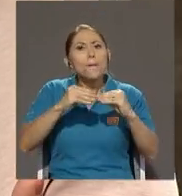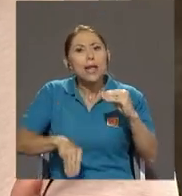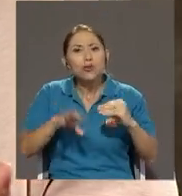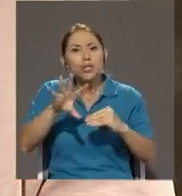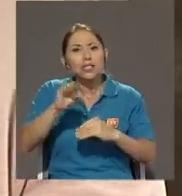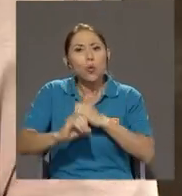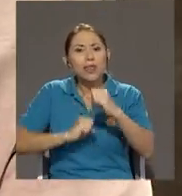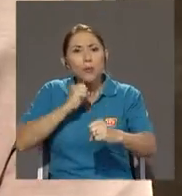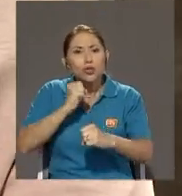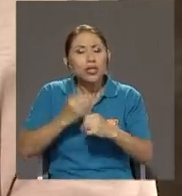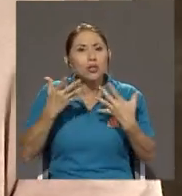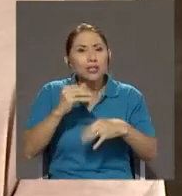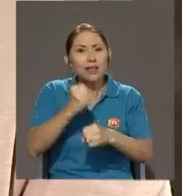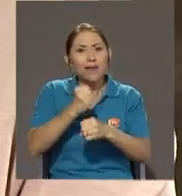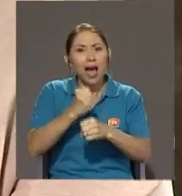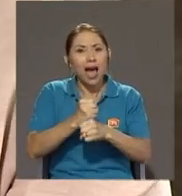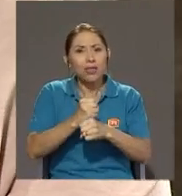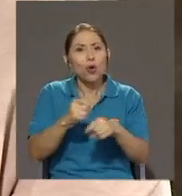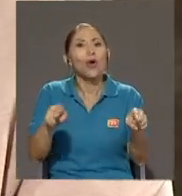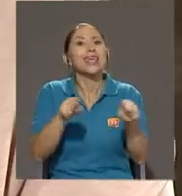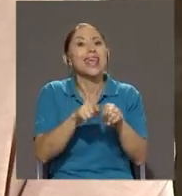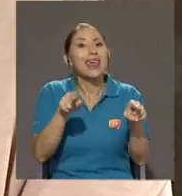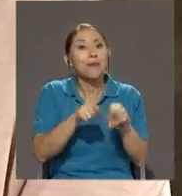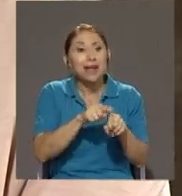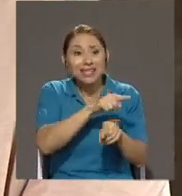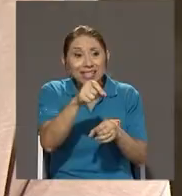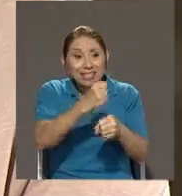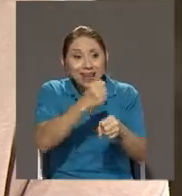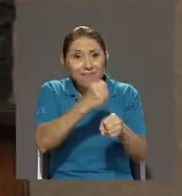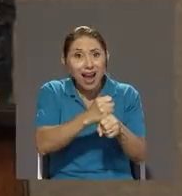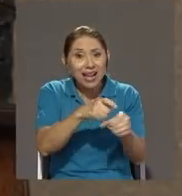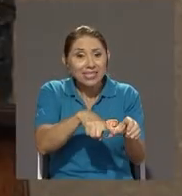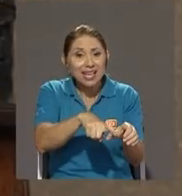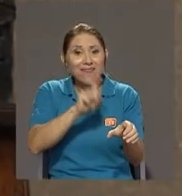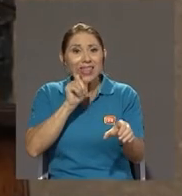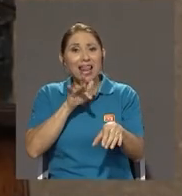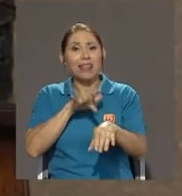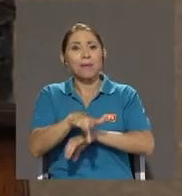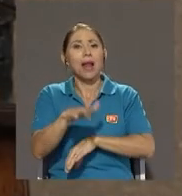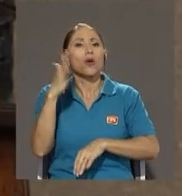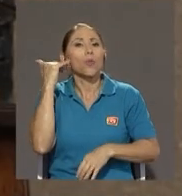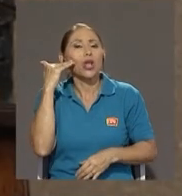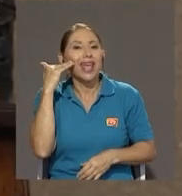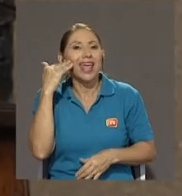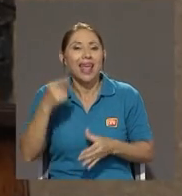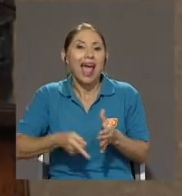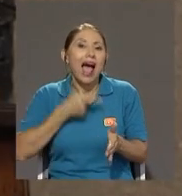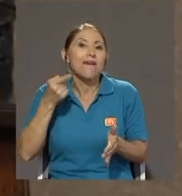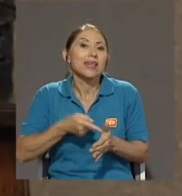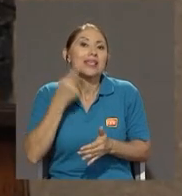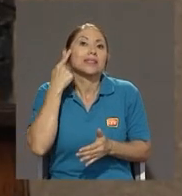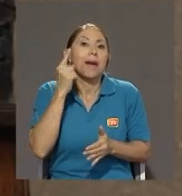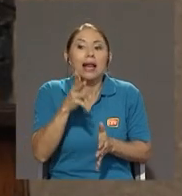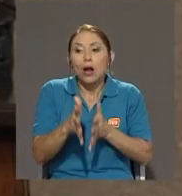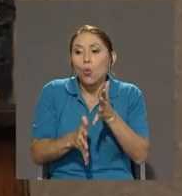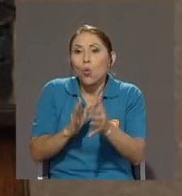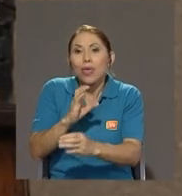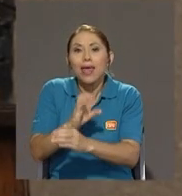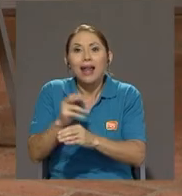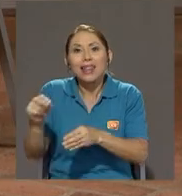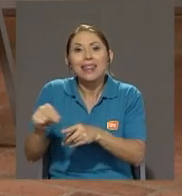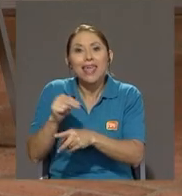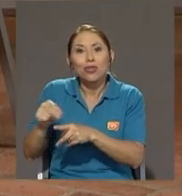están trabajando y además se retiran temprano del mercado laboral. Porque a veces hasta para cuidar nietos, por